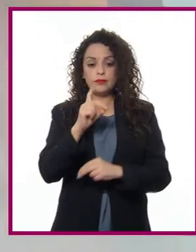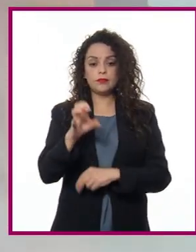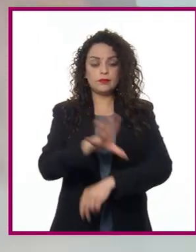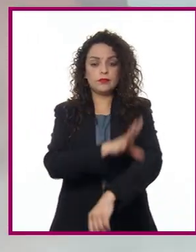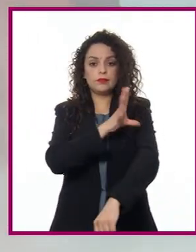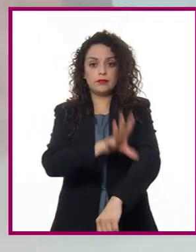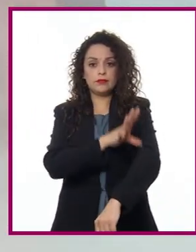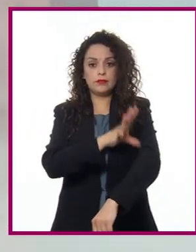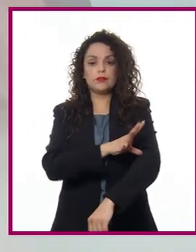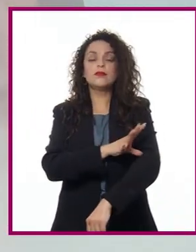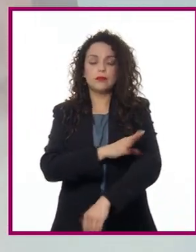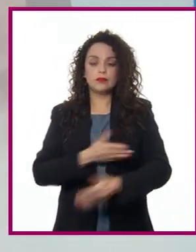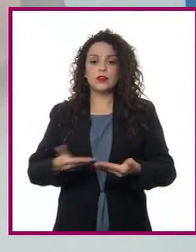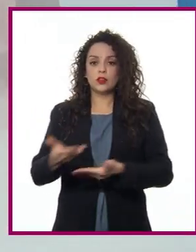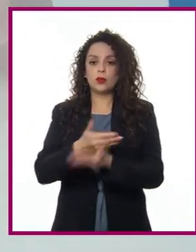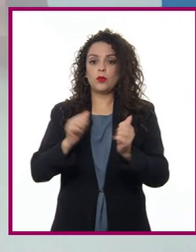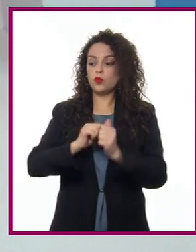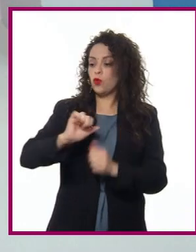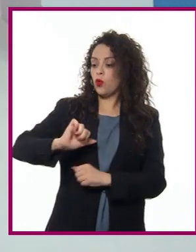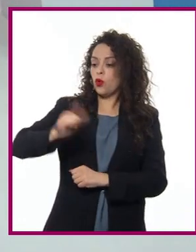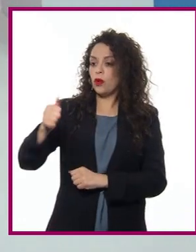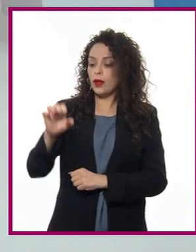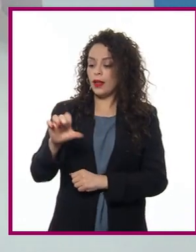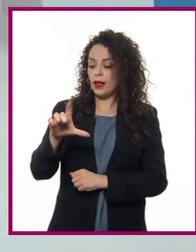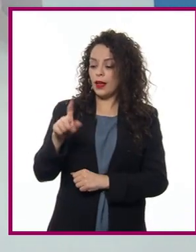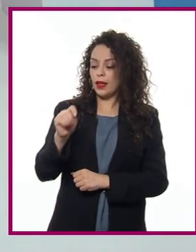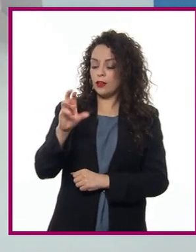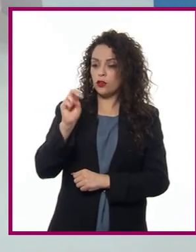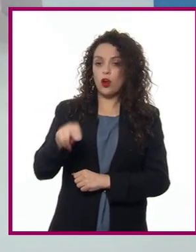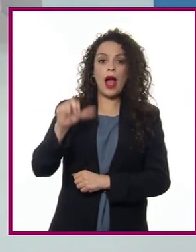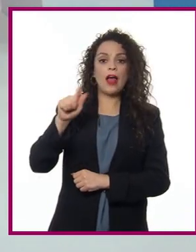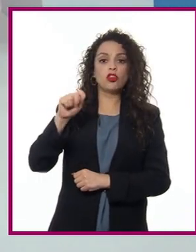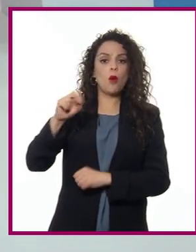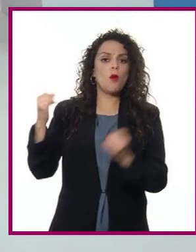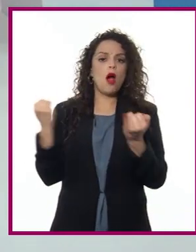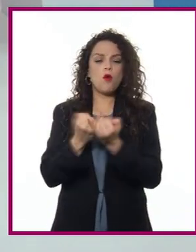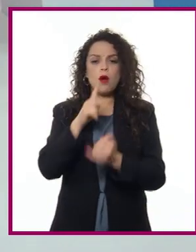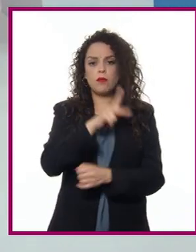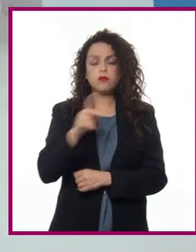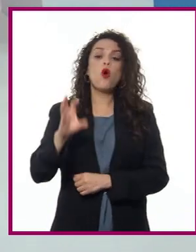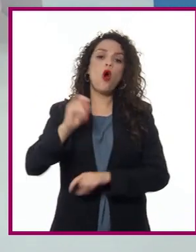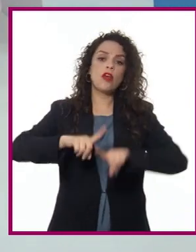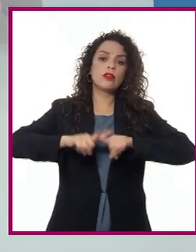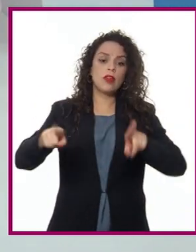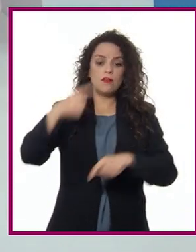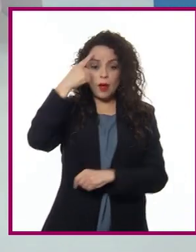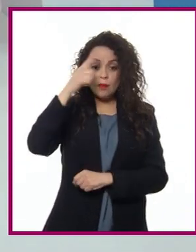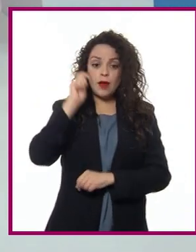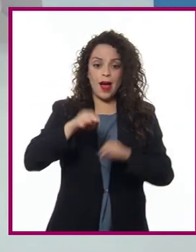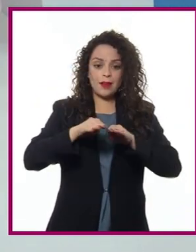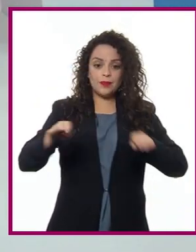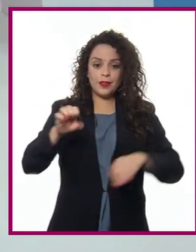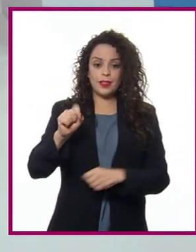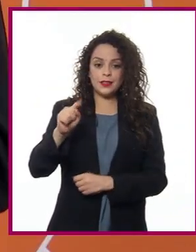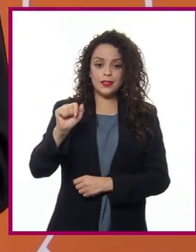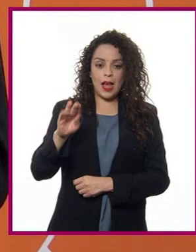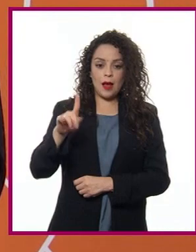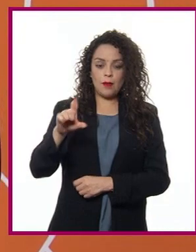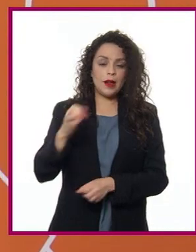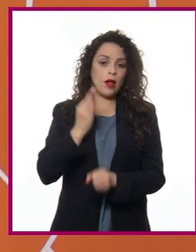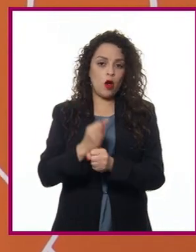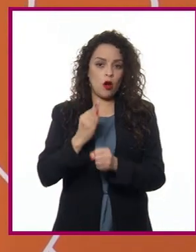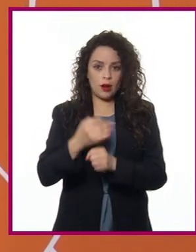a compartirlo con otro electrón de átomos iguales o diferentes para lograr su estabilidad. En este